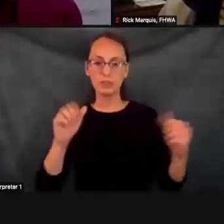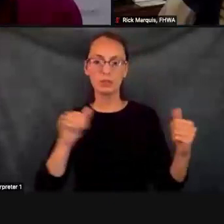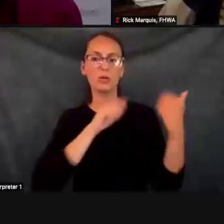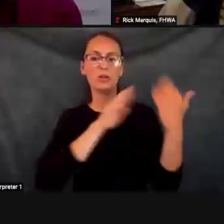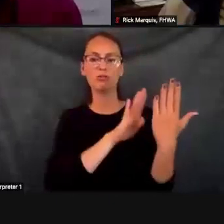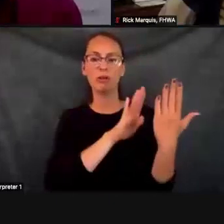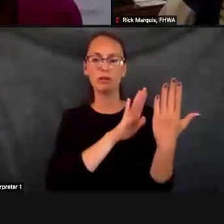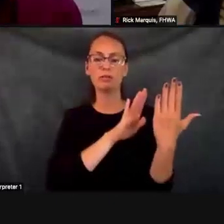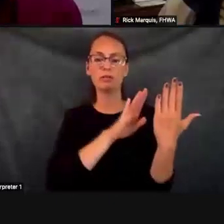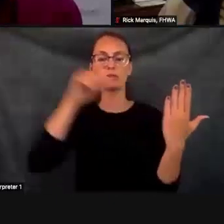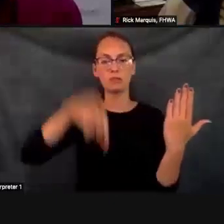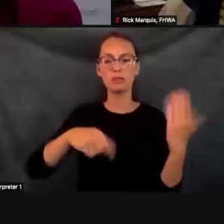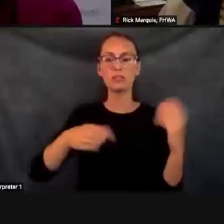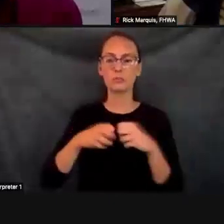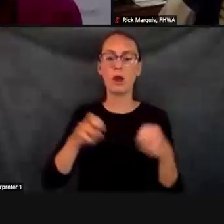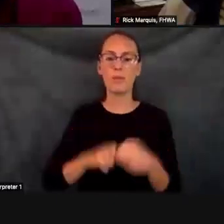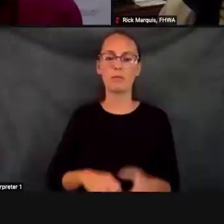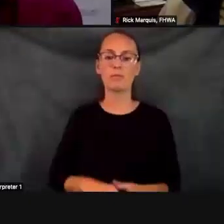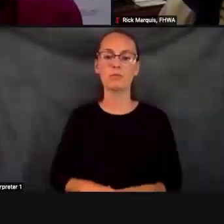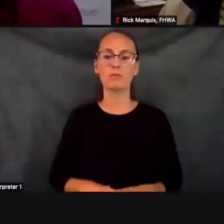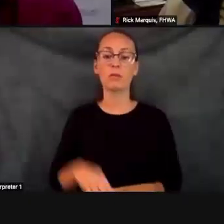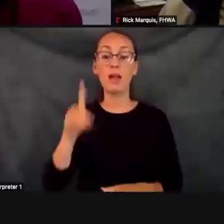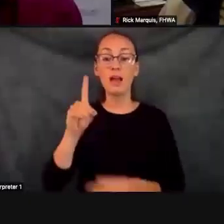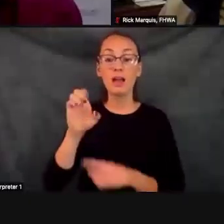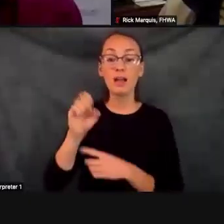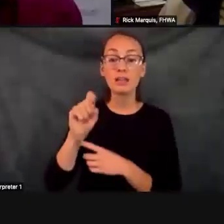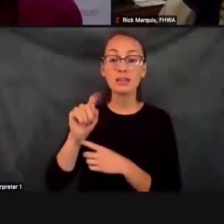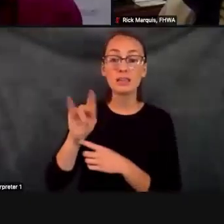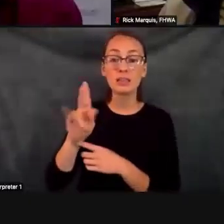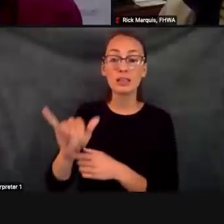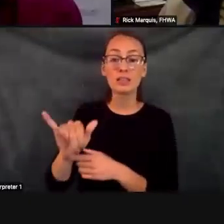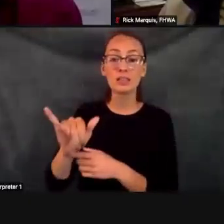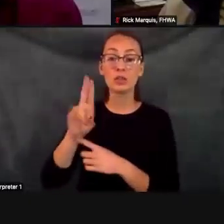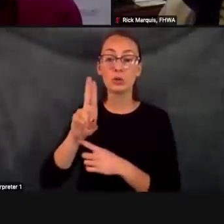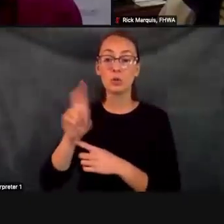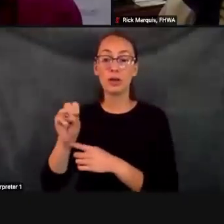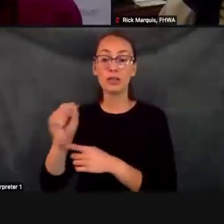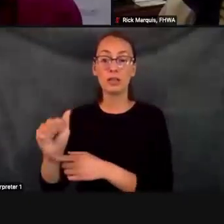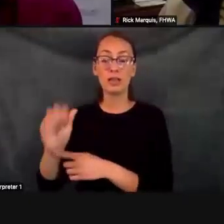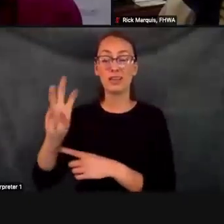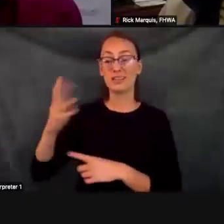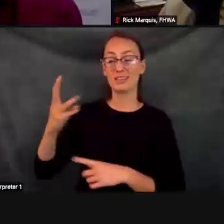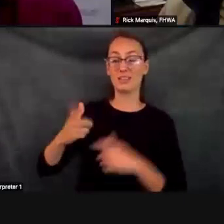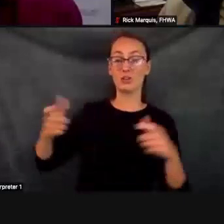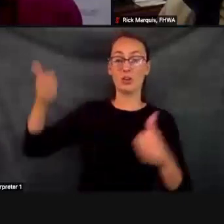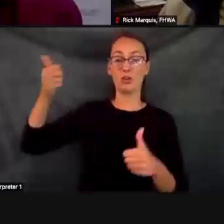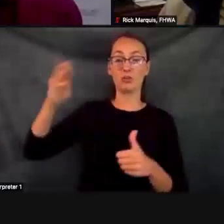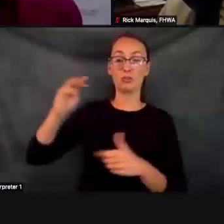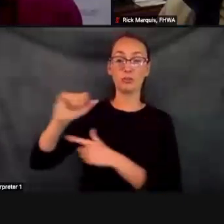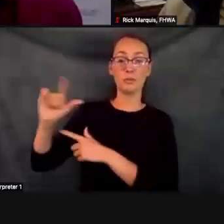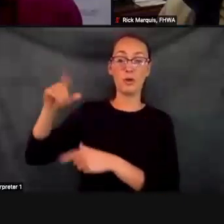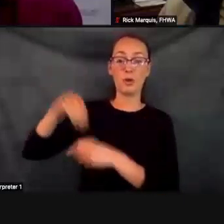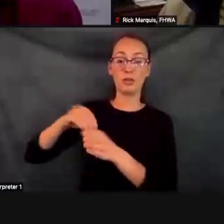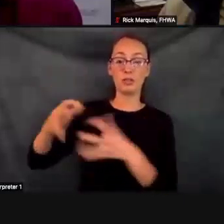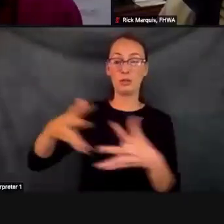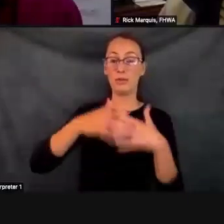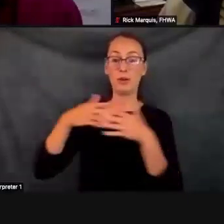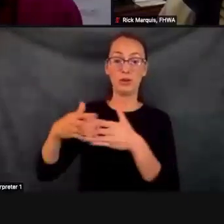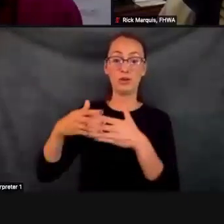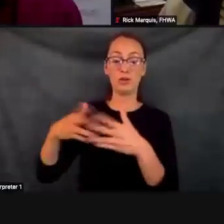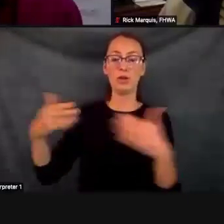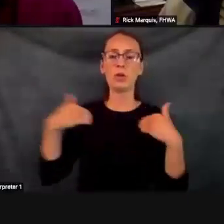oeste. Y otra cosa que no ha respondido es que Destin USA, el